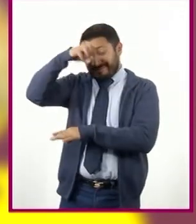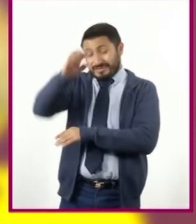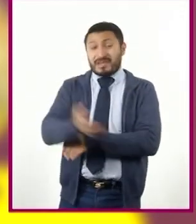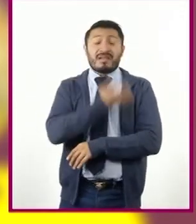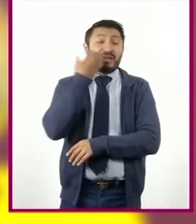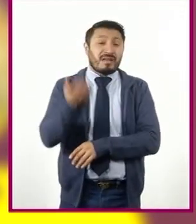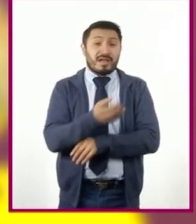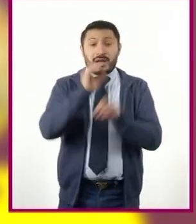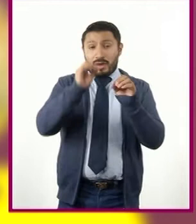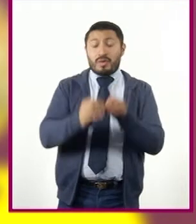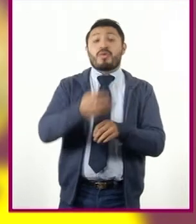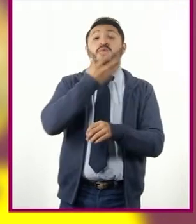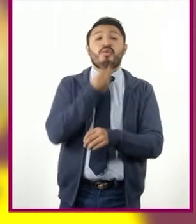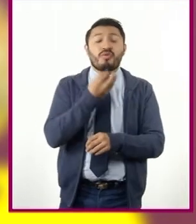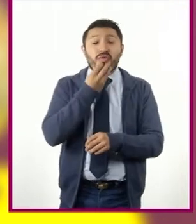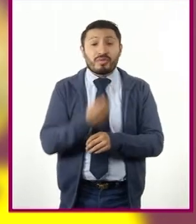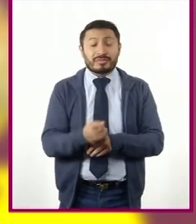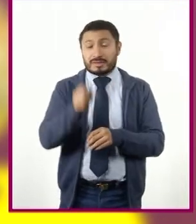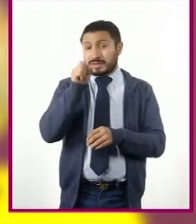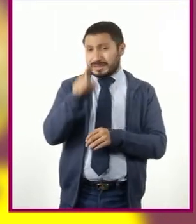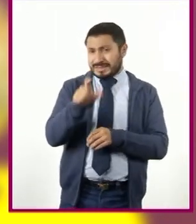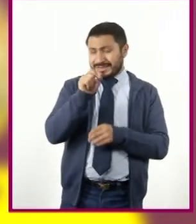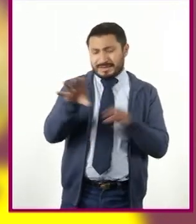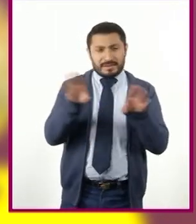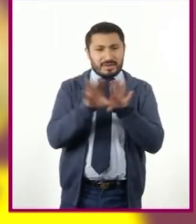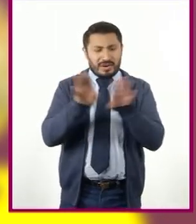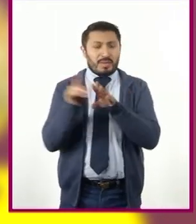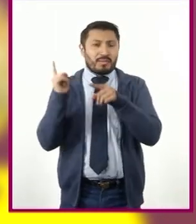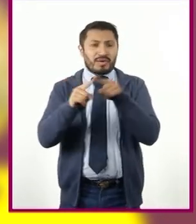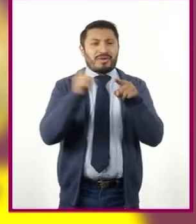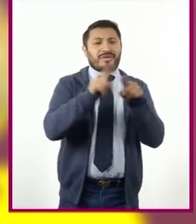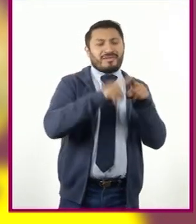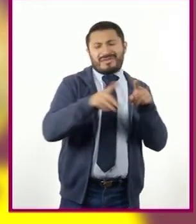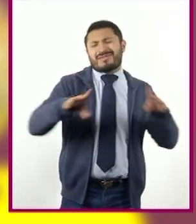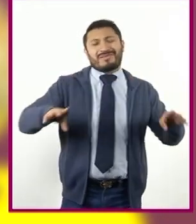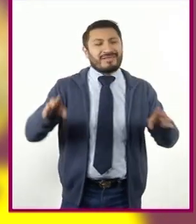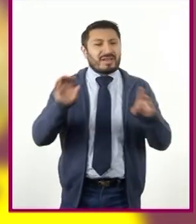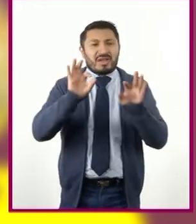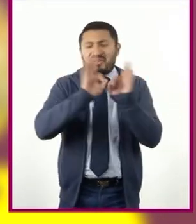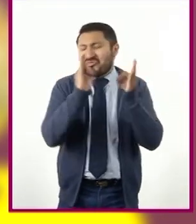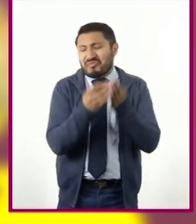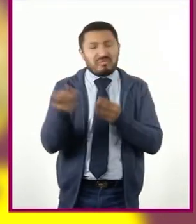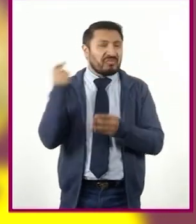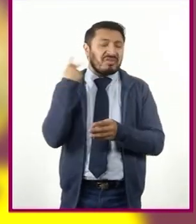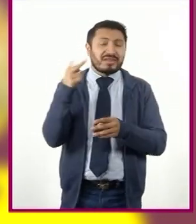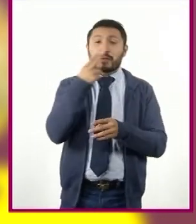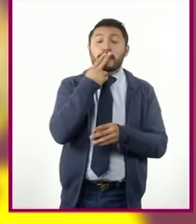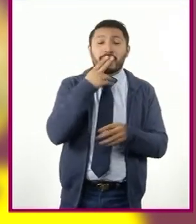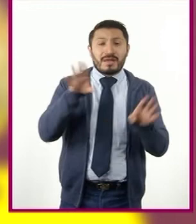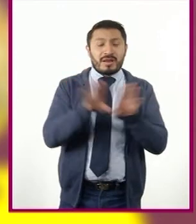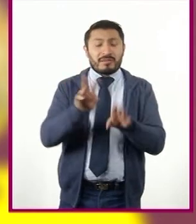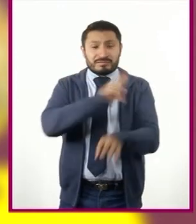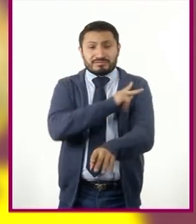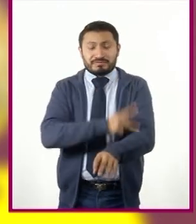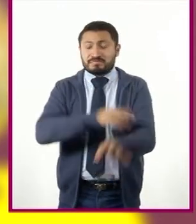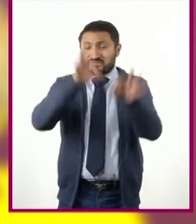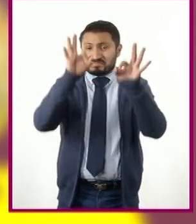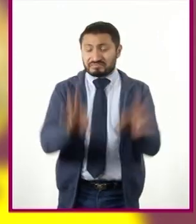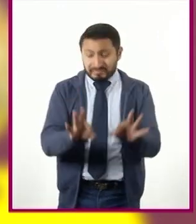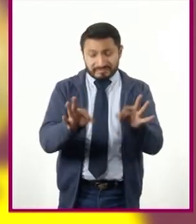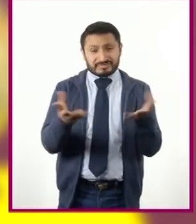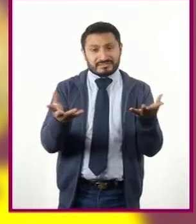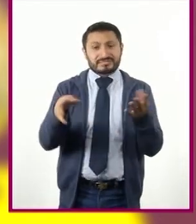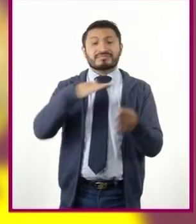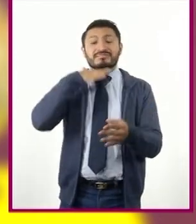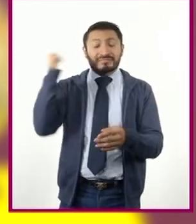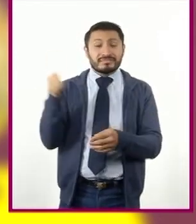comunista o al judío. A través de distintas artimañas políticas, los nazis se hicieron del poder absoluto del Estado alemán